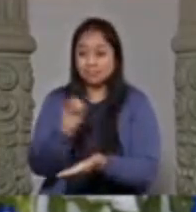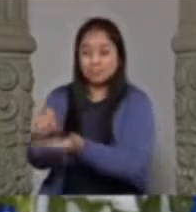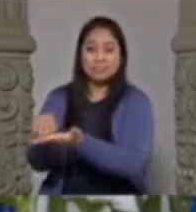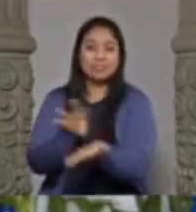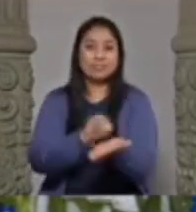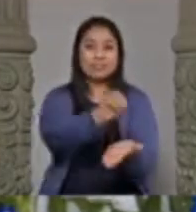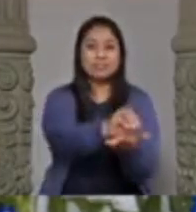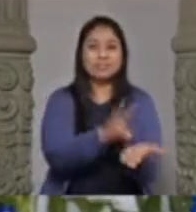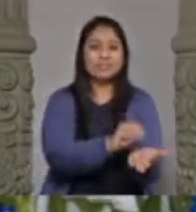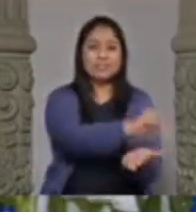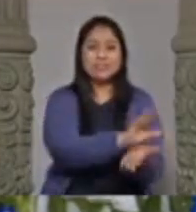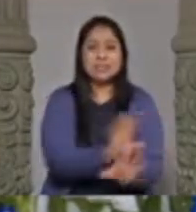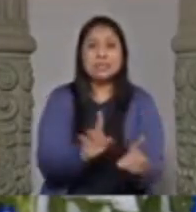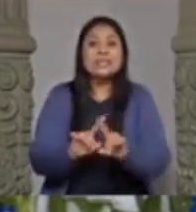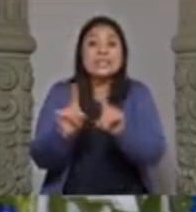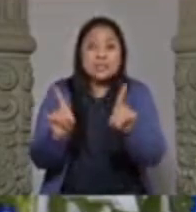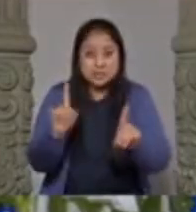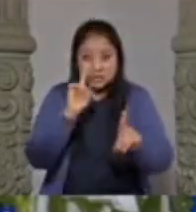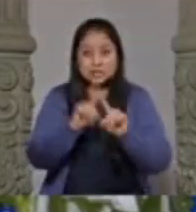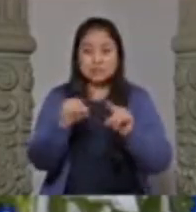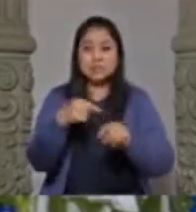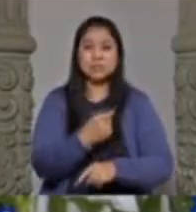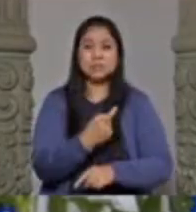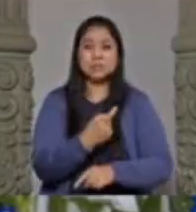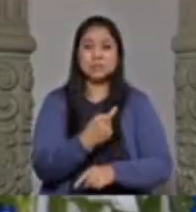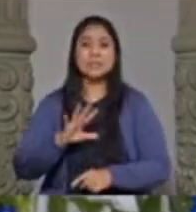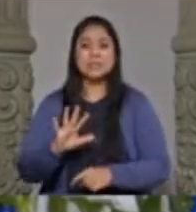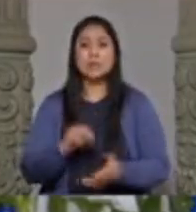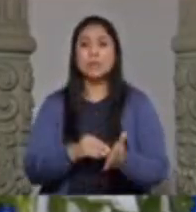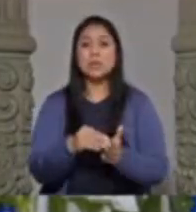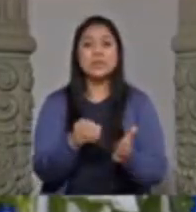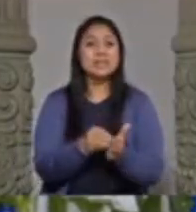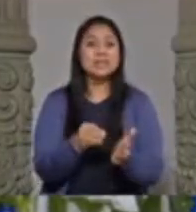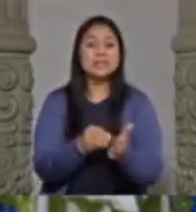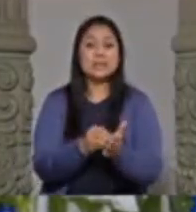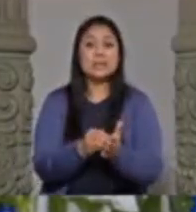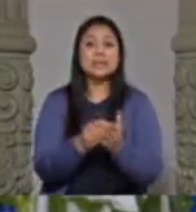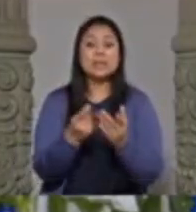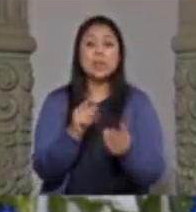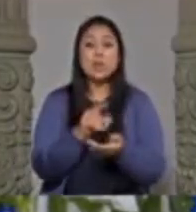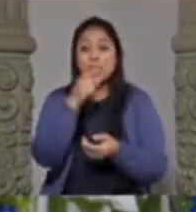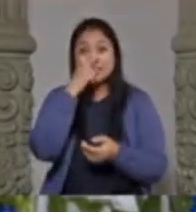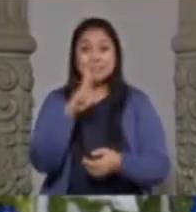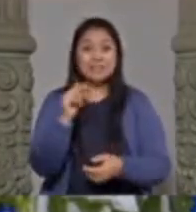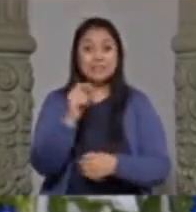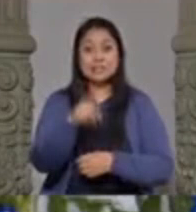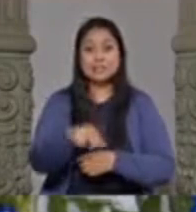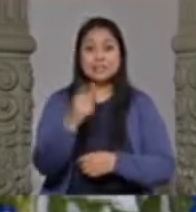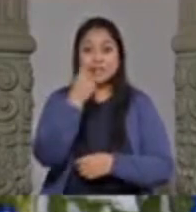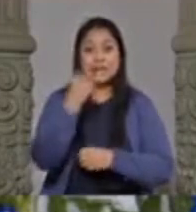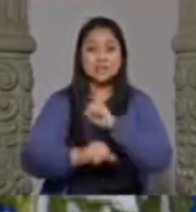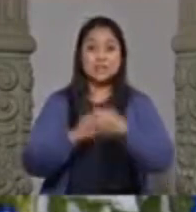hicimos Manuel Mico con 135 millones de quetzales de una transferencia presupuestaria, que había